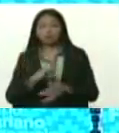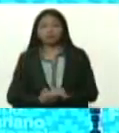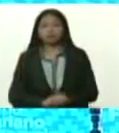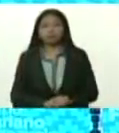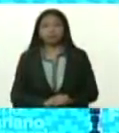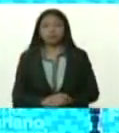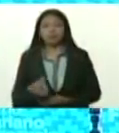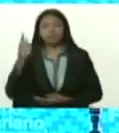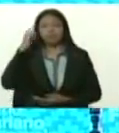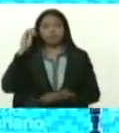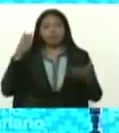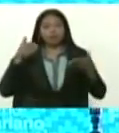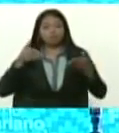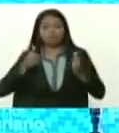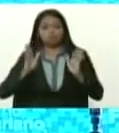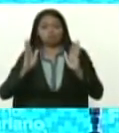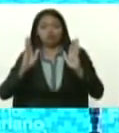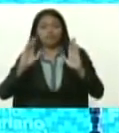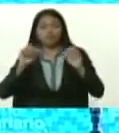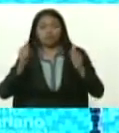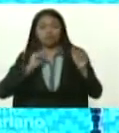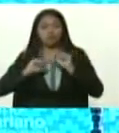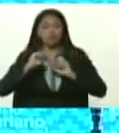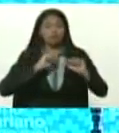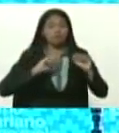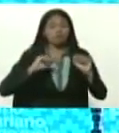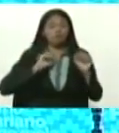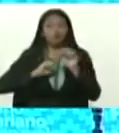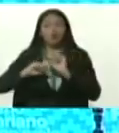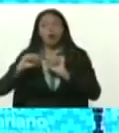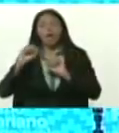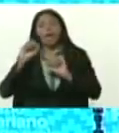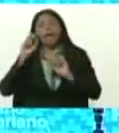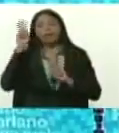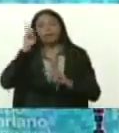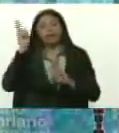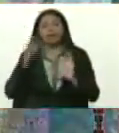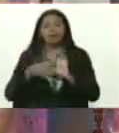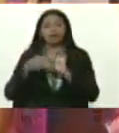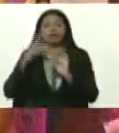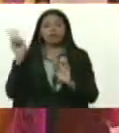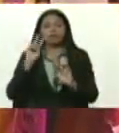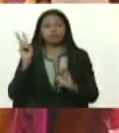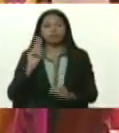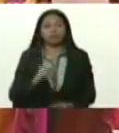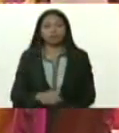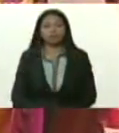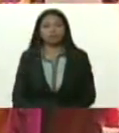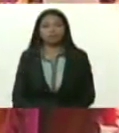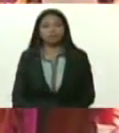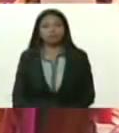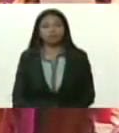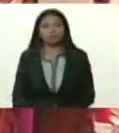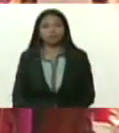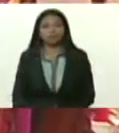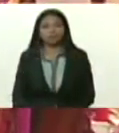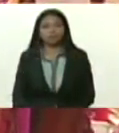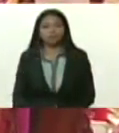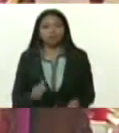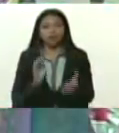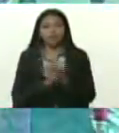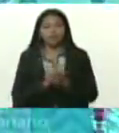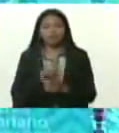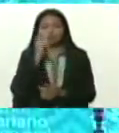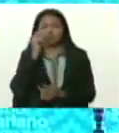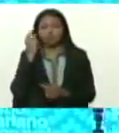2019, día de nacimiento del Movimiento Indígena Unido de Venezuela, MIUVEN, compañeros y